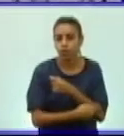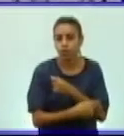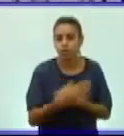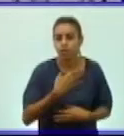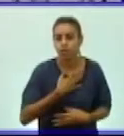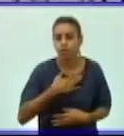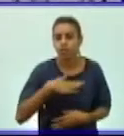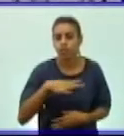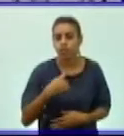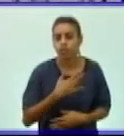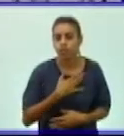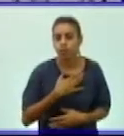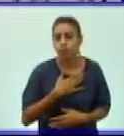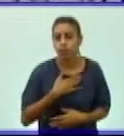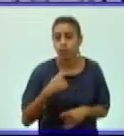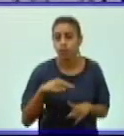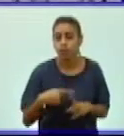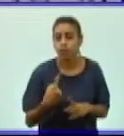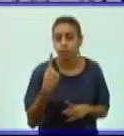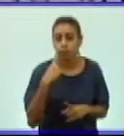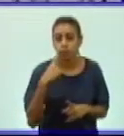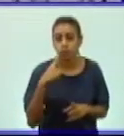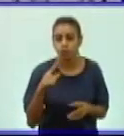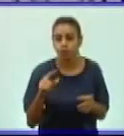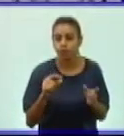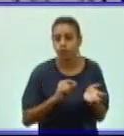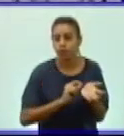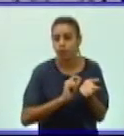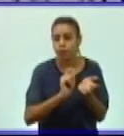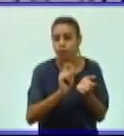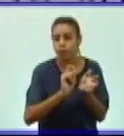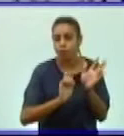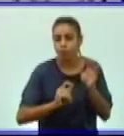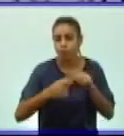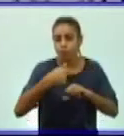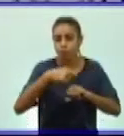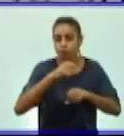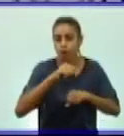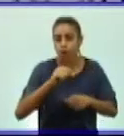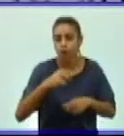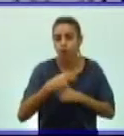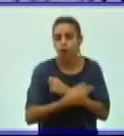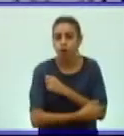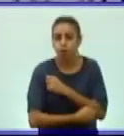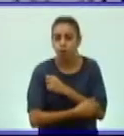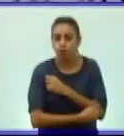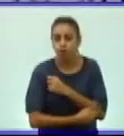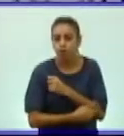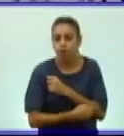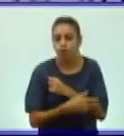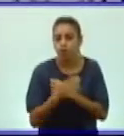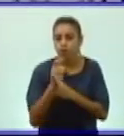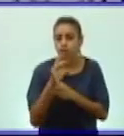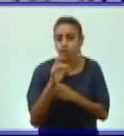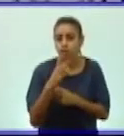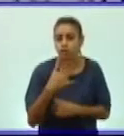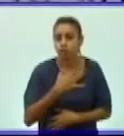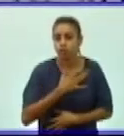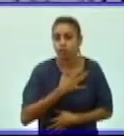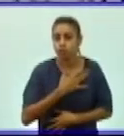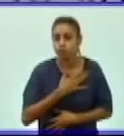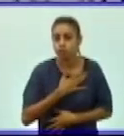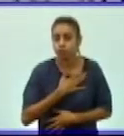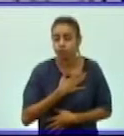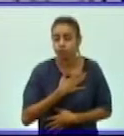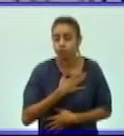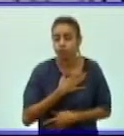la página 129 del libro de texto pueden ver el mapa, pero ahí pueden ver los países, unos 15 estados independientes a partir de este